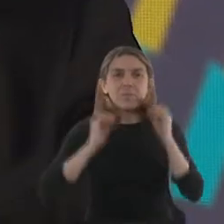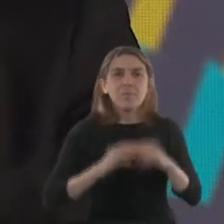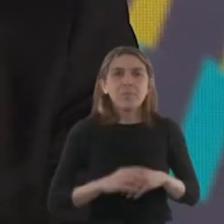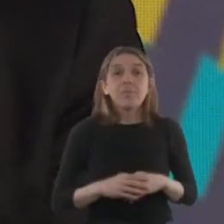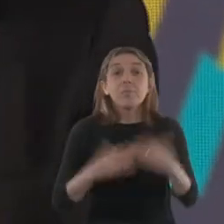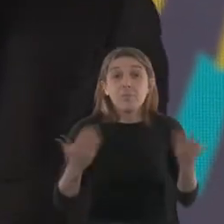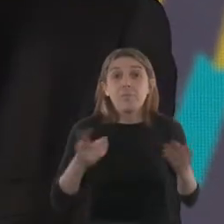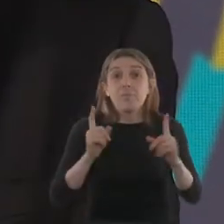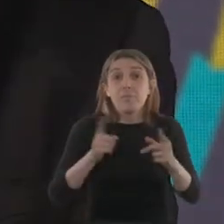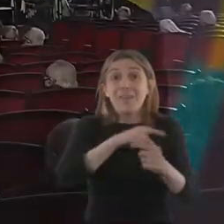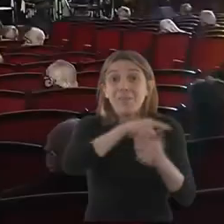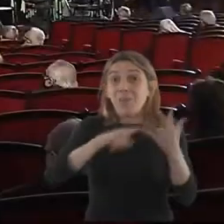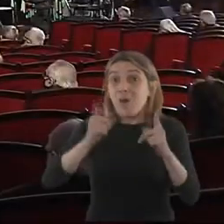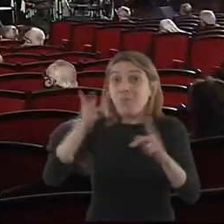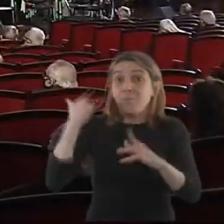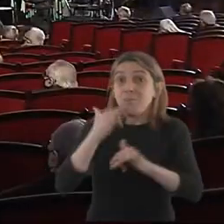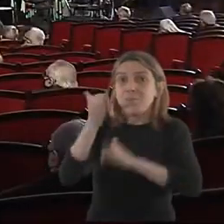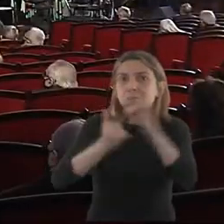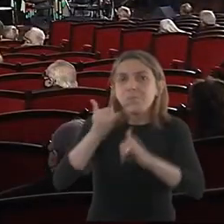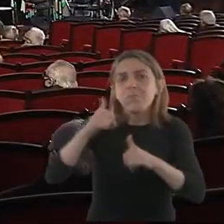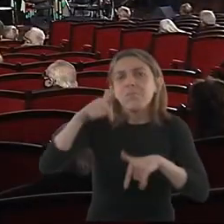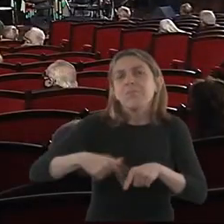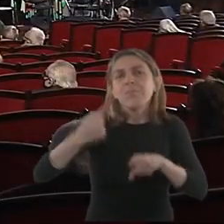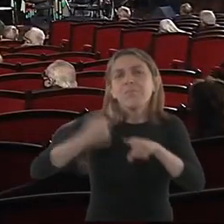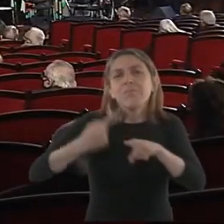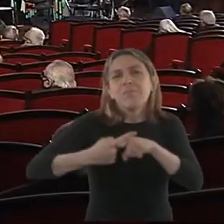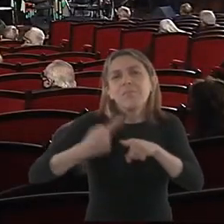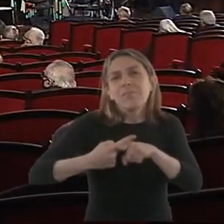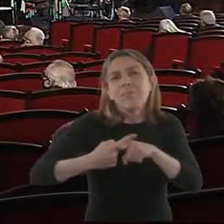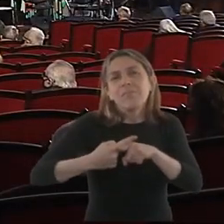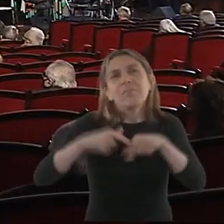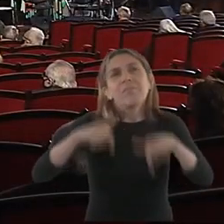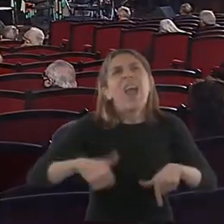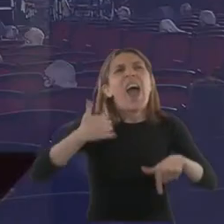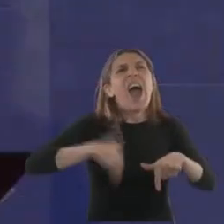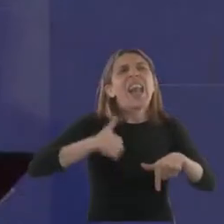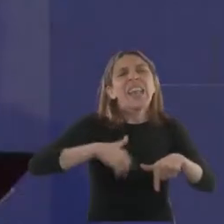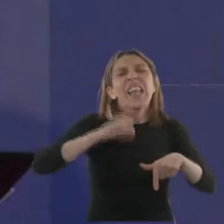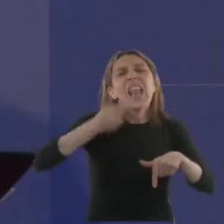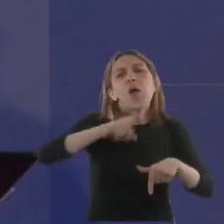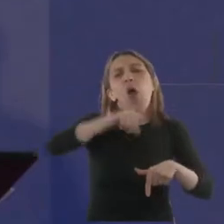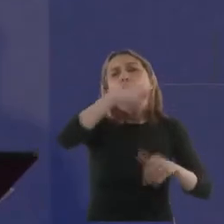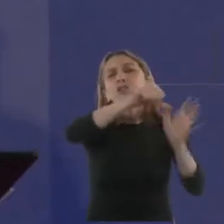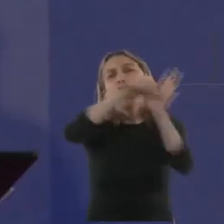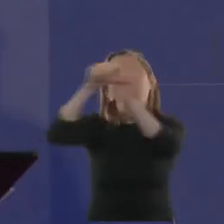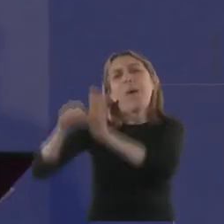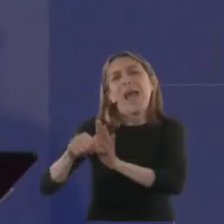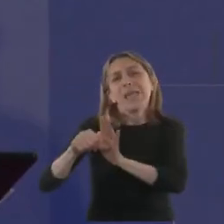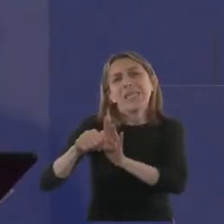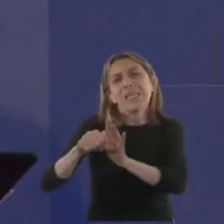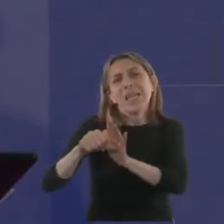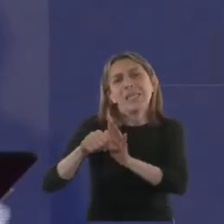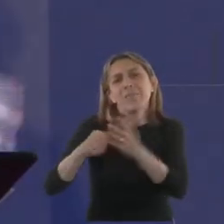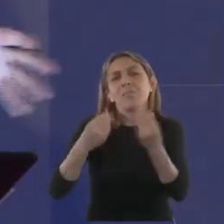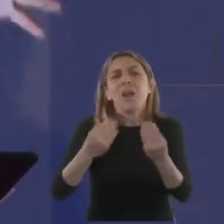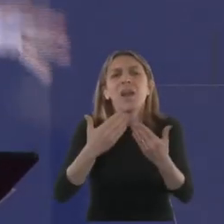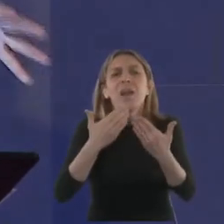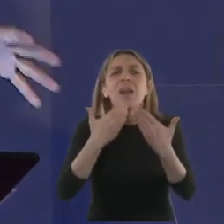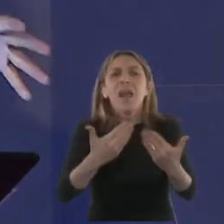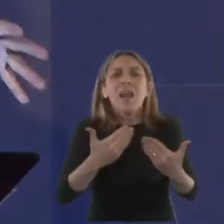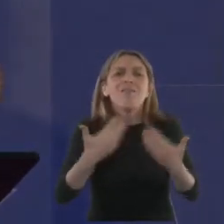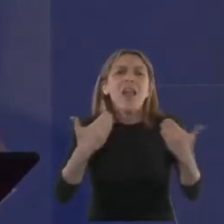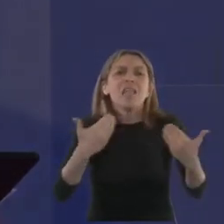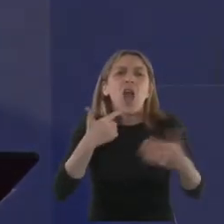Por todo esto estoy seguro que estas celebraciones en la Argentina y en todo el mundo, por nuestros graduados formados en